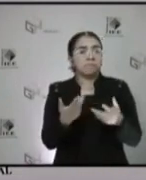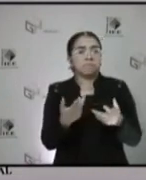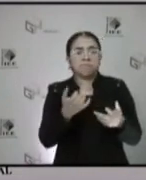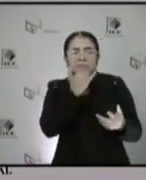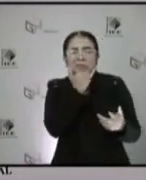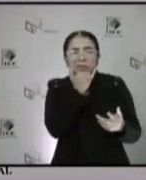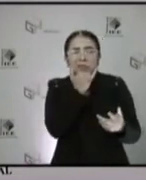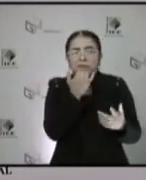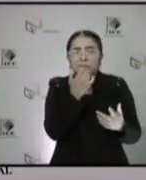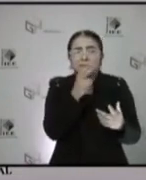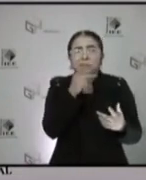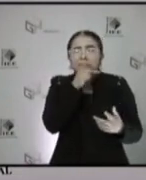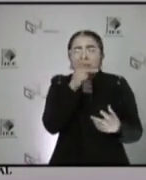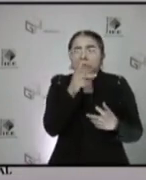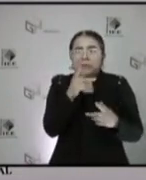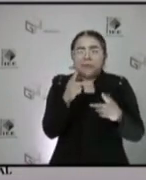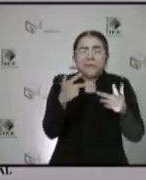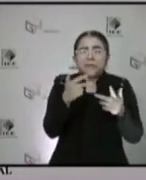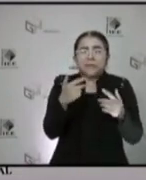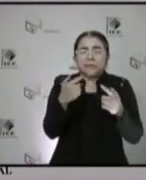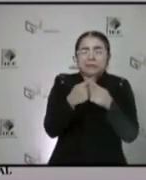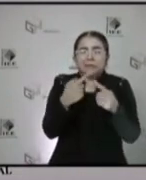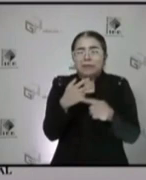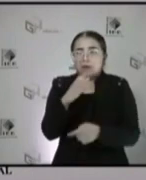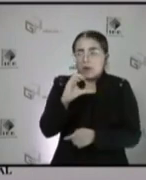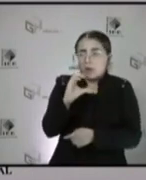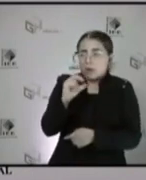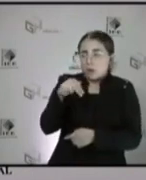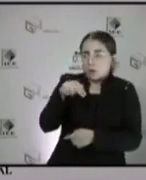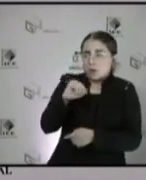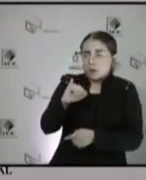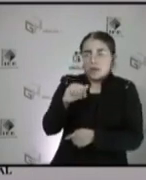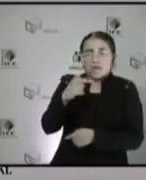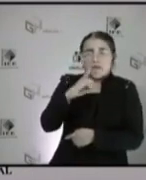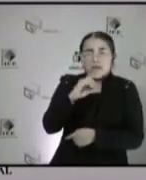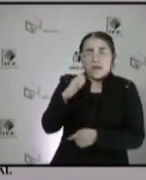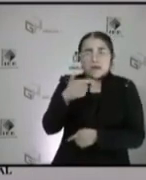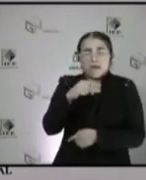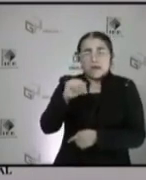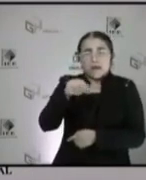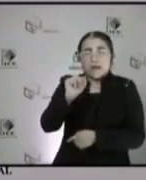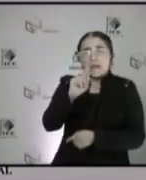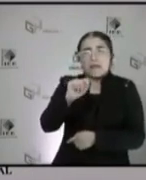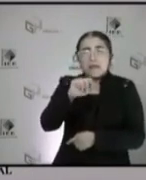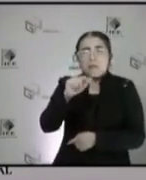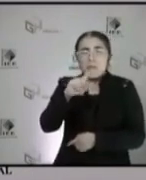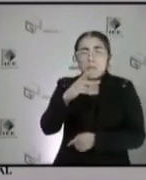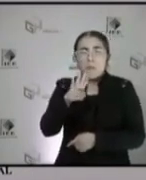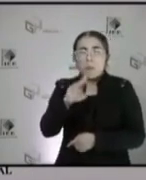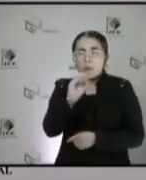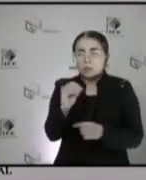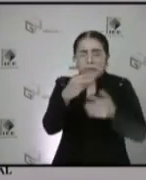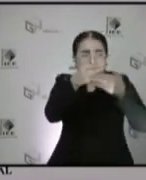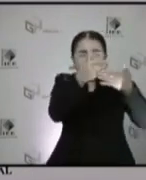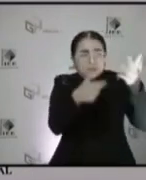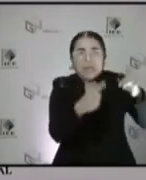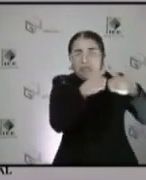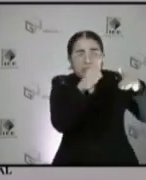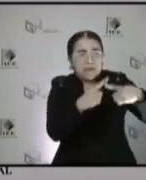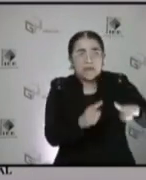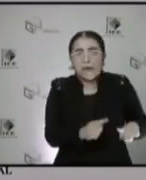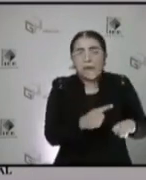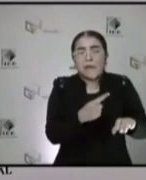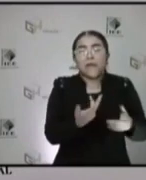perdón, la palabra cronidegenerativos, porque hay infinidad de tipos, vamos a tener